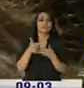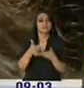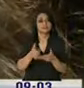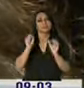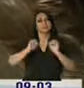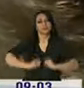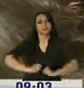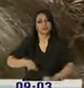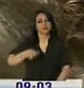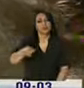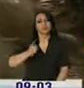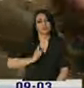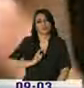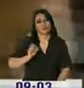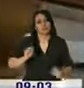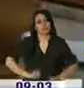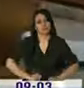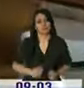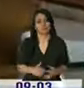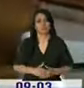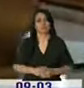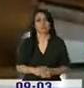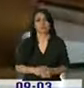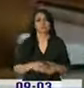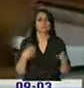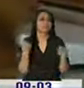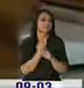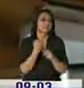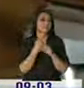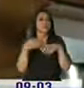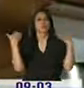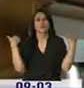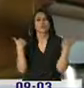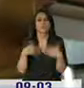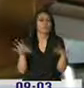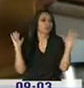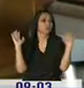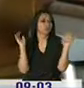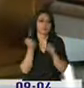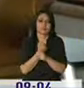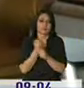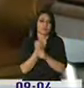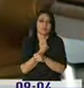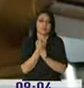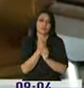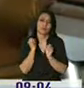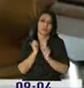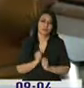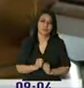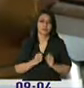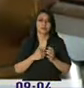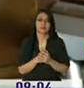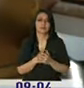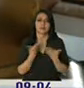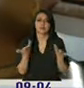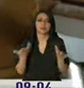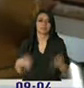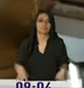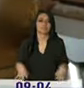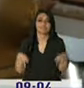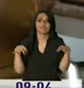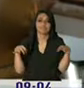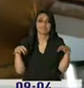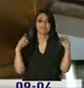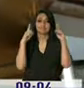la oportunidad de trabajar. Un empleo, eso es lo que más pido, un empleo, porque ya, si ya, pues, ya tendría